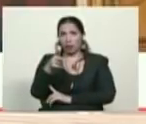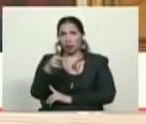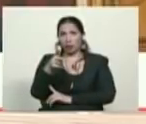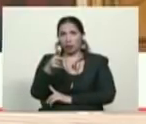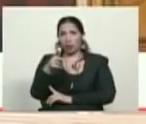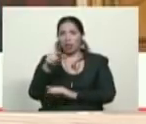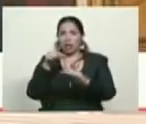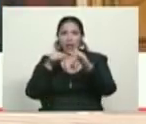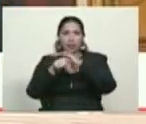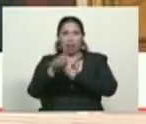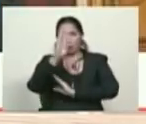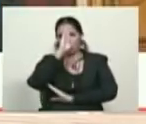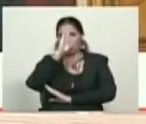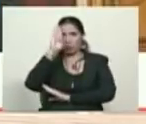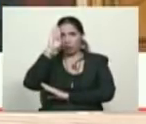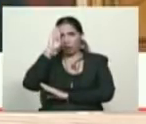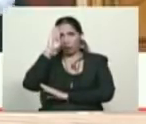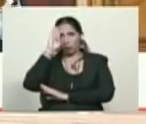entrada de Diosdado Cabello,